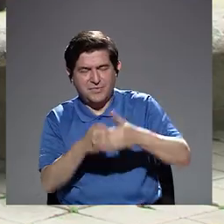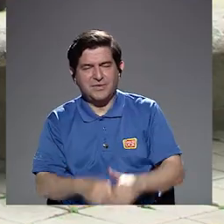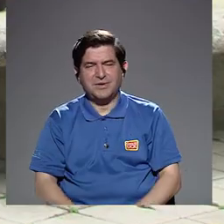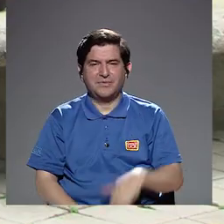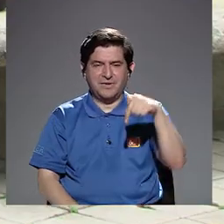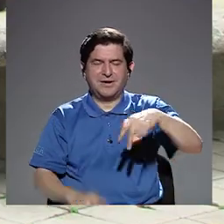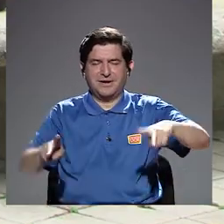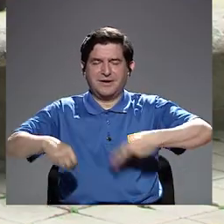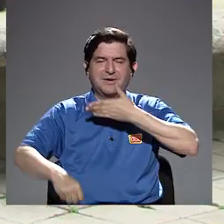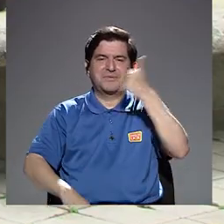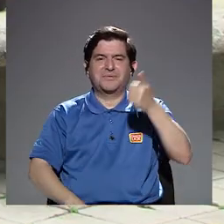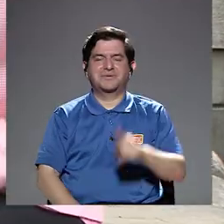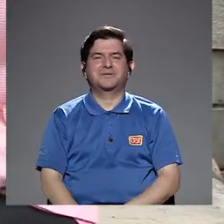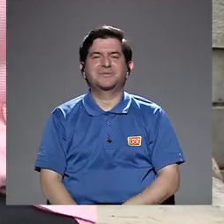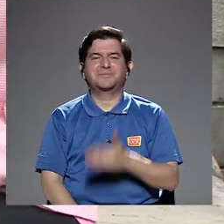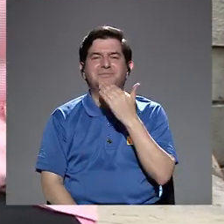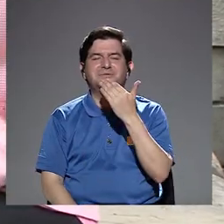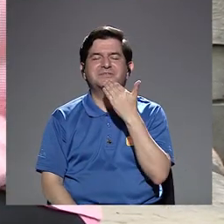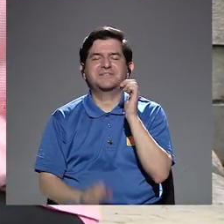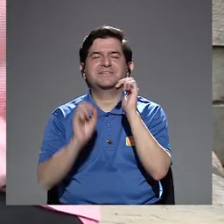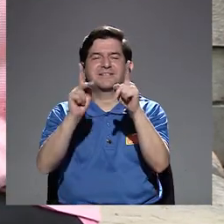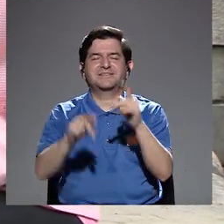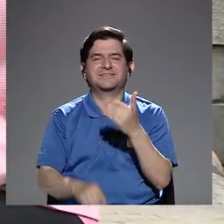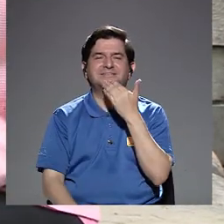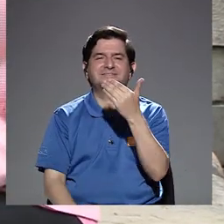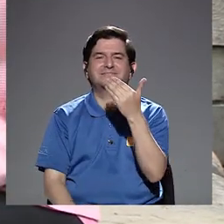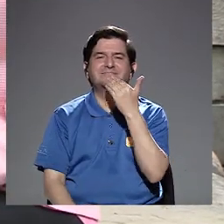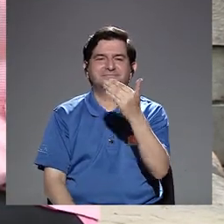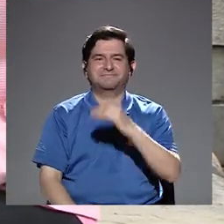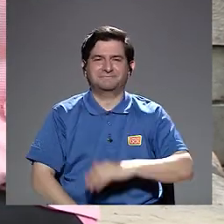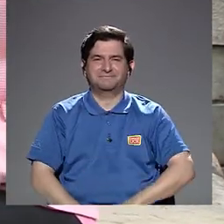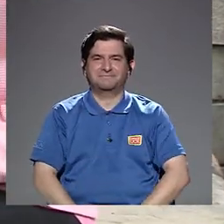vivir mejor. Agradecidos. Muchas gracias por el espacio. Muchas gracias.